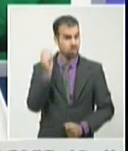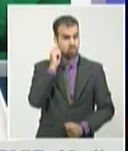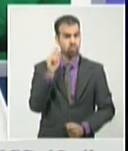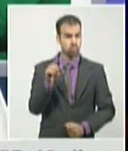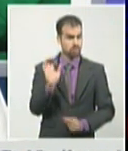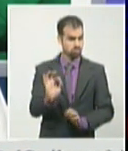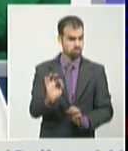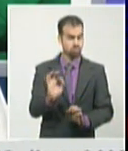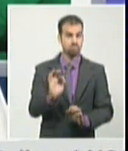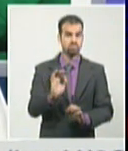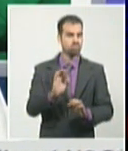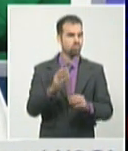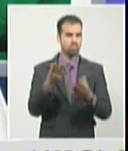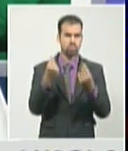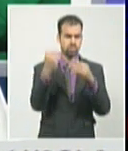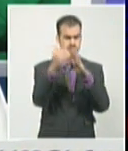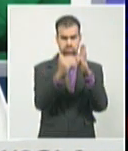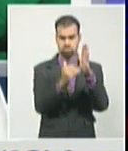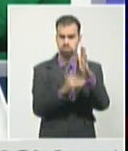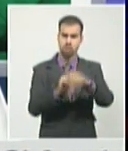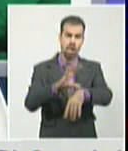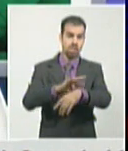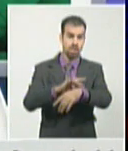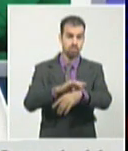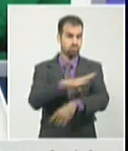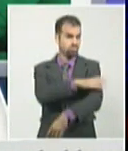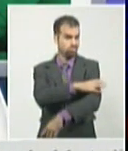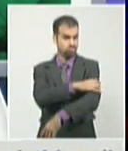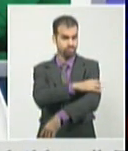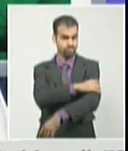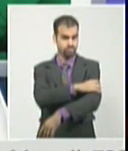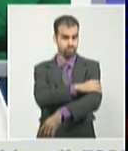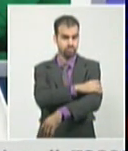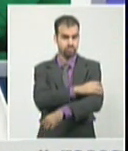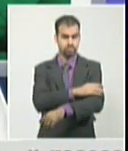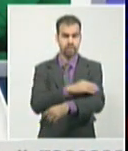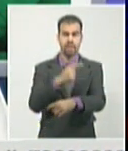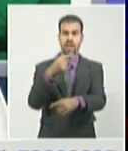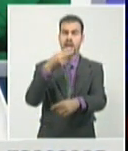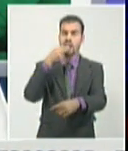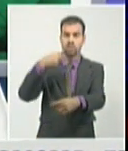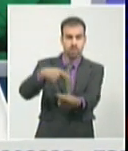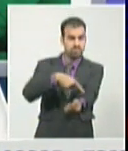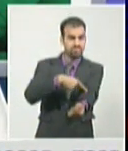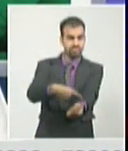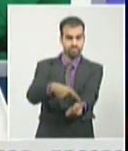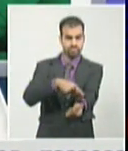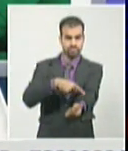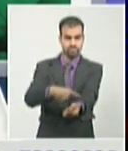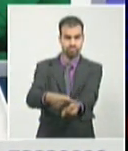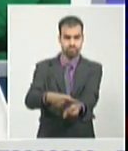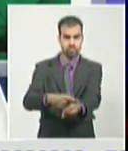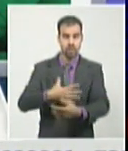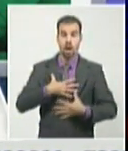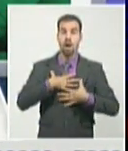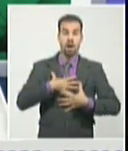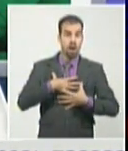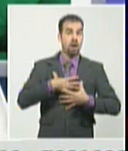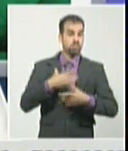asociadas hipertensión arterial diabetes mellitus asma bronquial